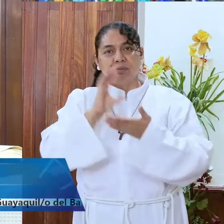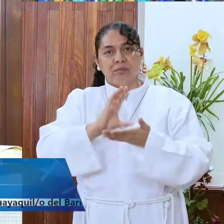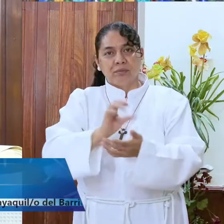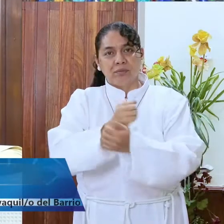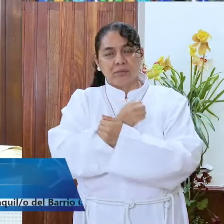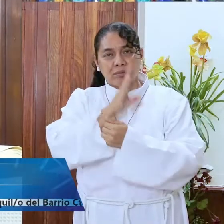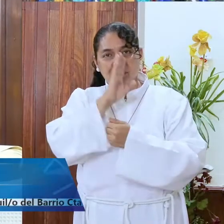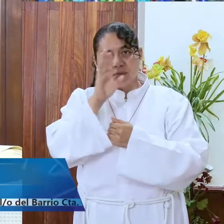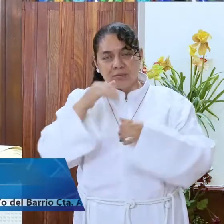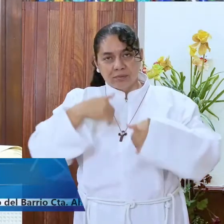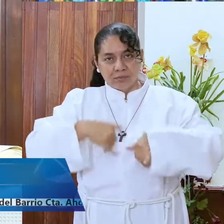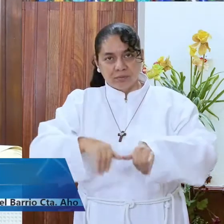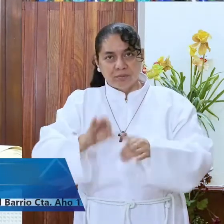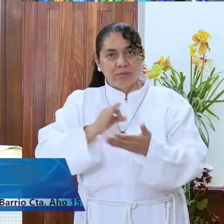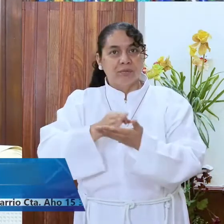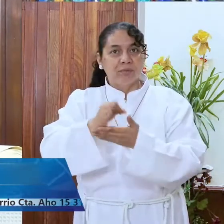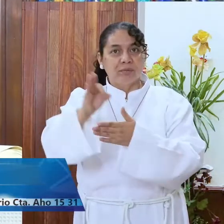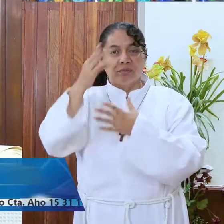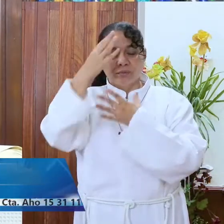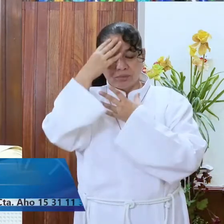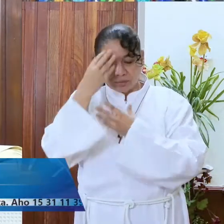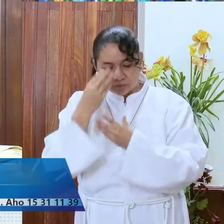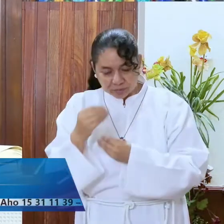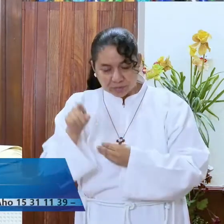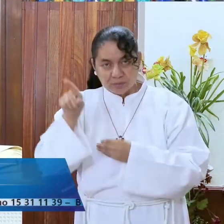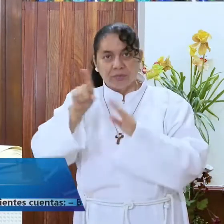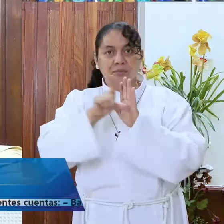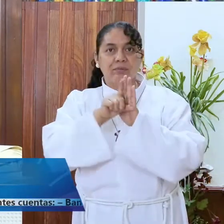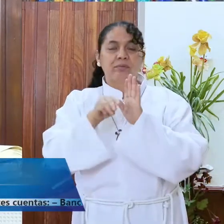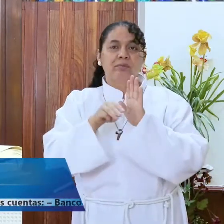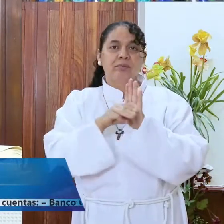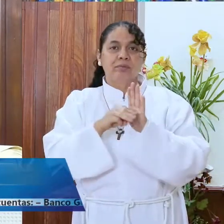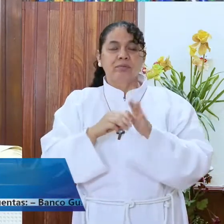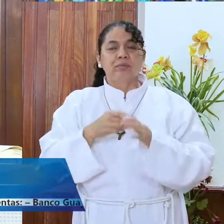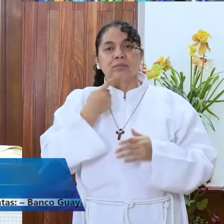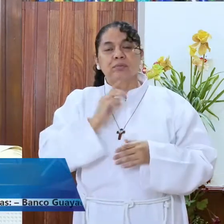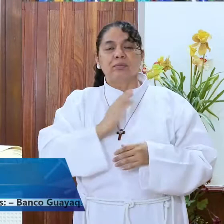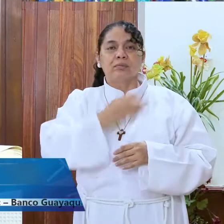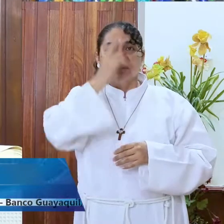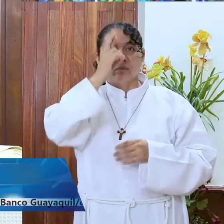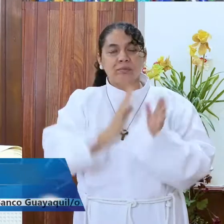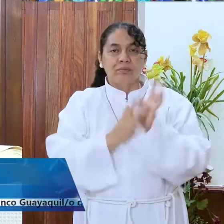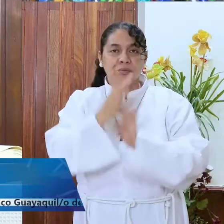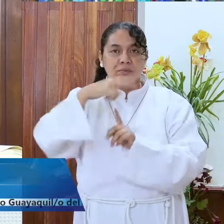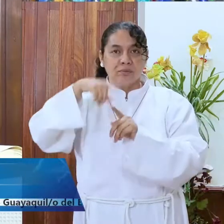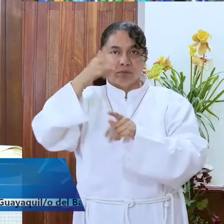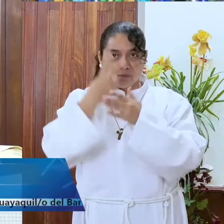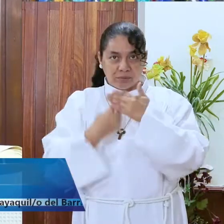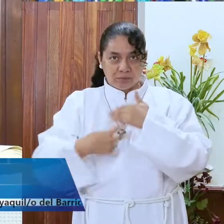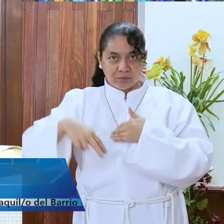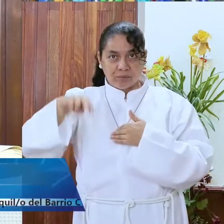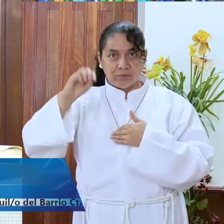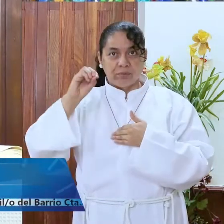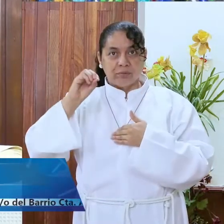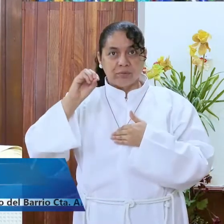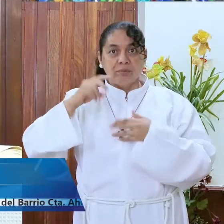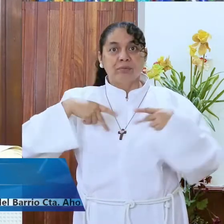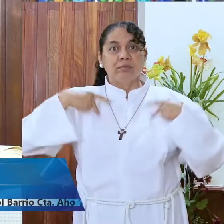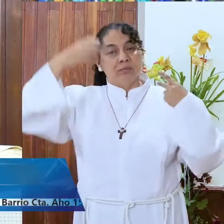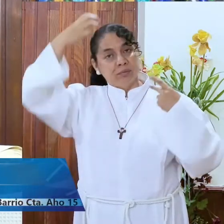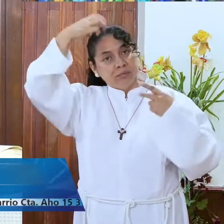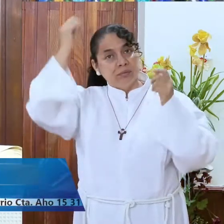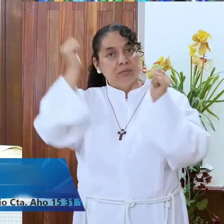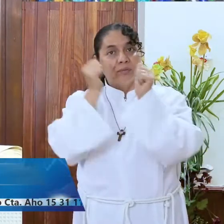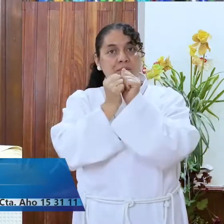en el cumplimiento de tus mandatos por nuestro señor jesucristo tu hijo que vive y reina